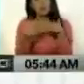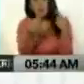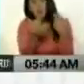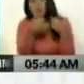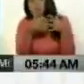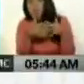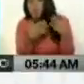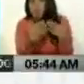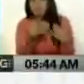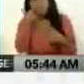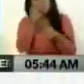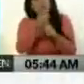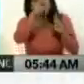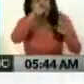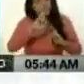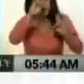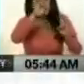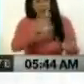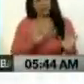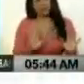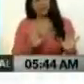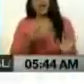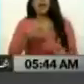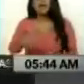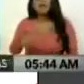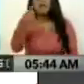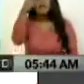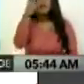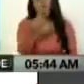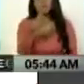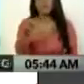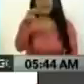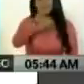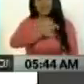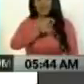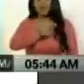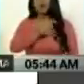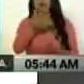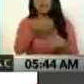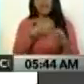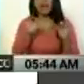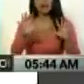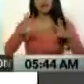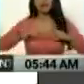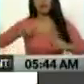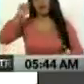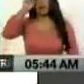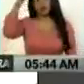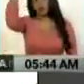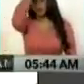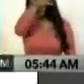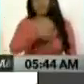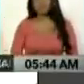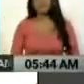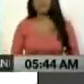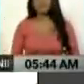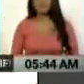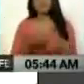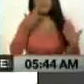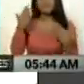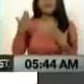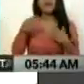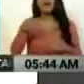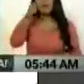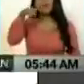por supuesto, para el próximo año 20 de enero, específicamente cuando tome el poder Donald Trump. En fotos, el pueblo se sumó al inicio